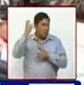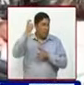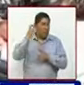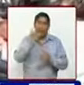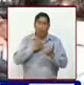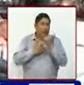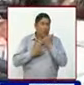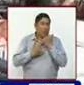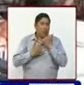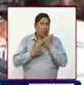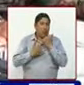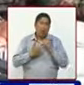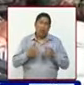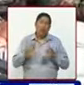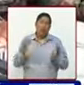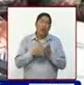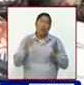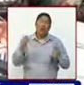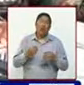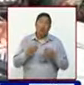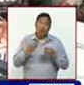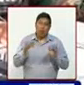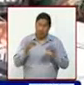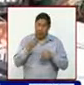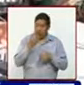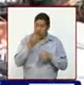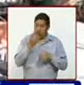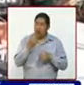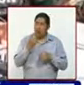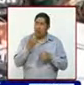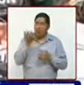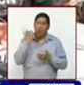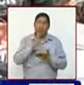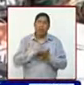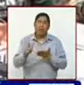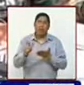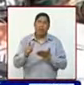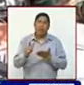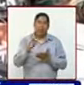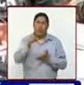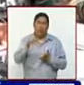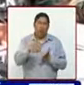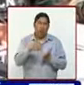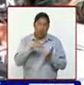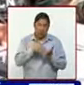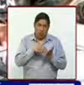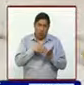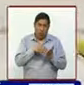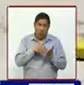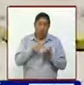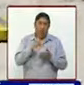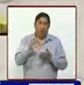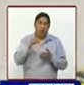podido realizar al narcotráfico en esta semana y en los 4 operativos es de